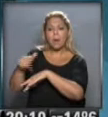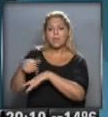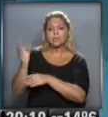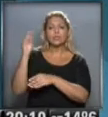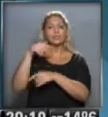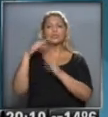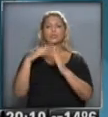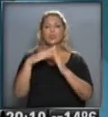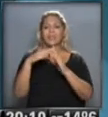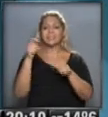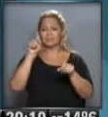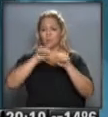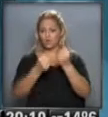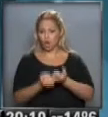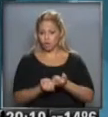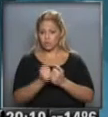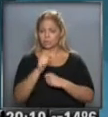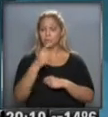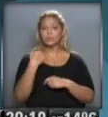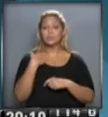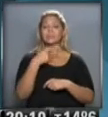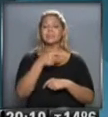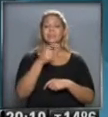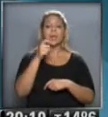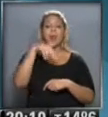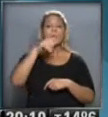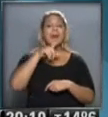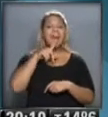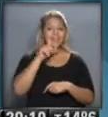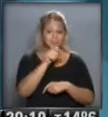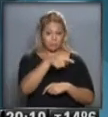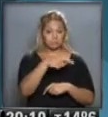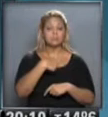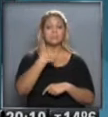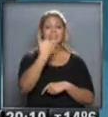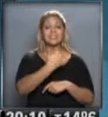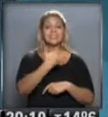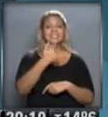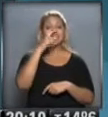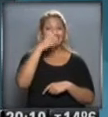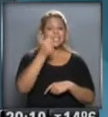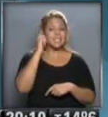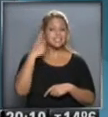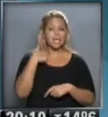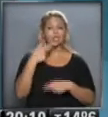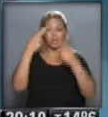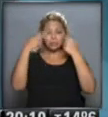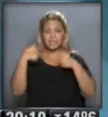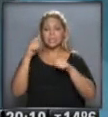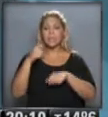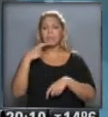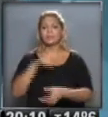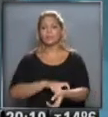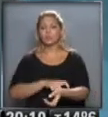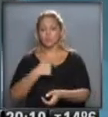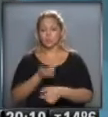a su vivienda de Colegiales. Marta, que tiene 76 años y que es ciega e insulino dependiente, quedó